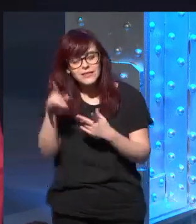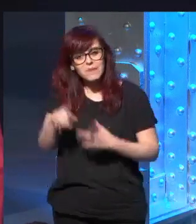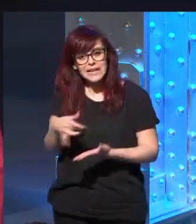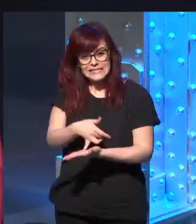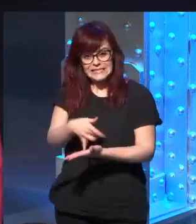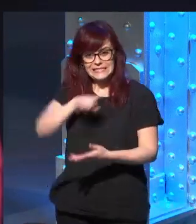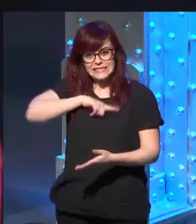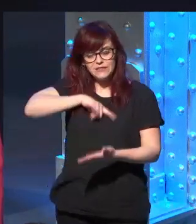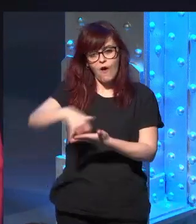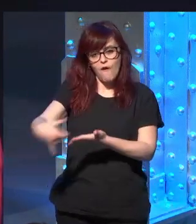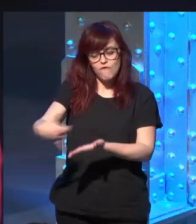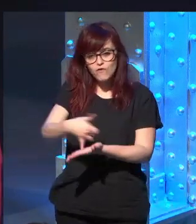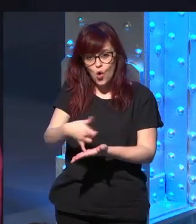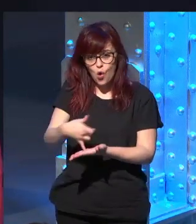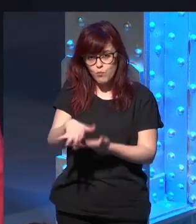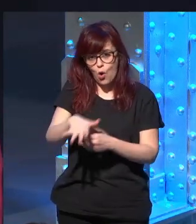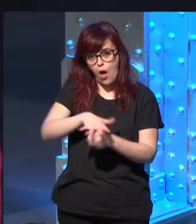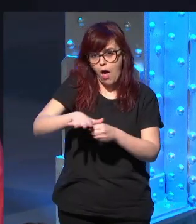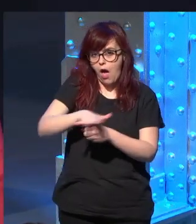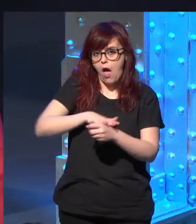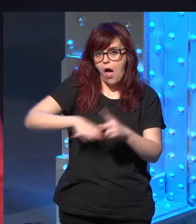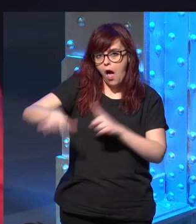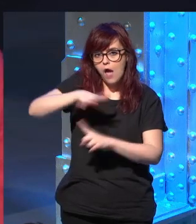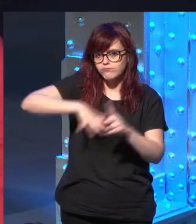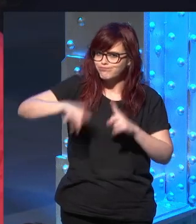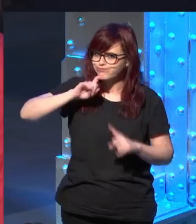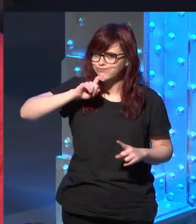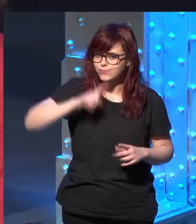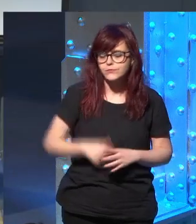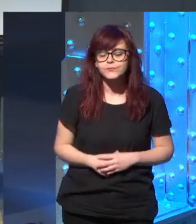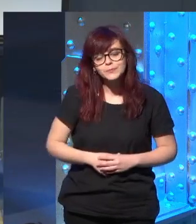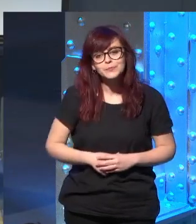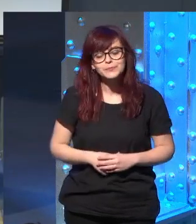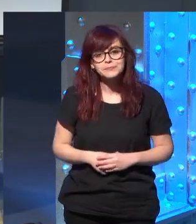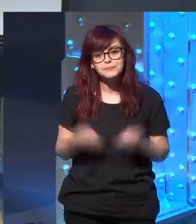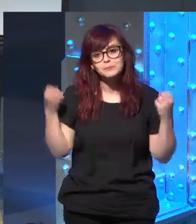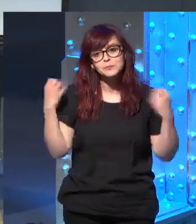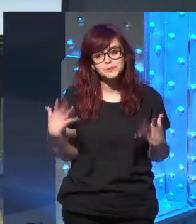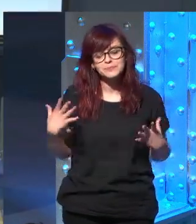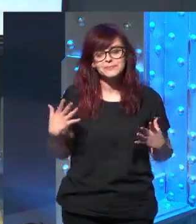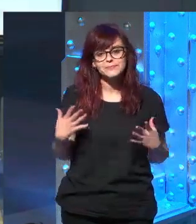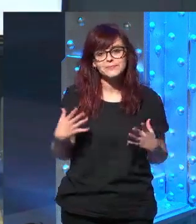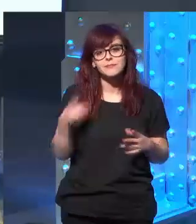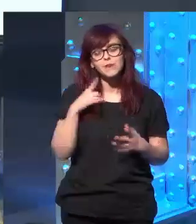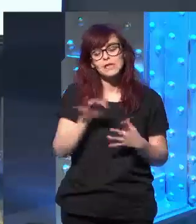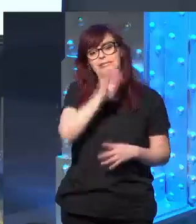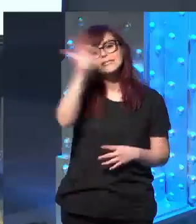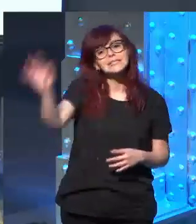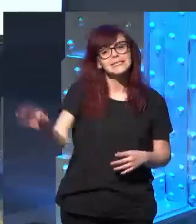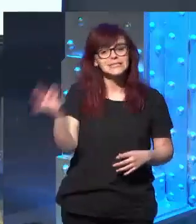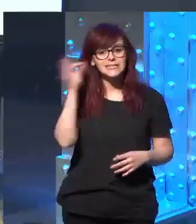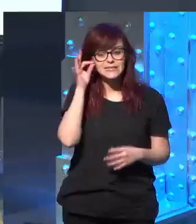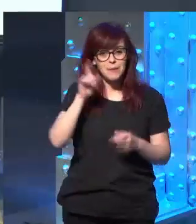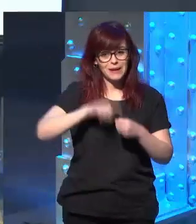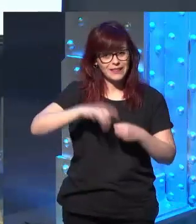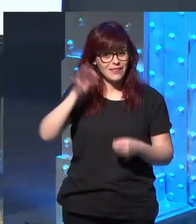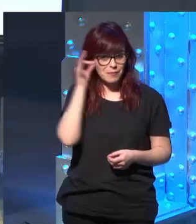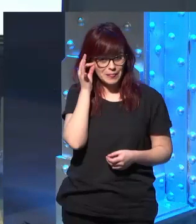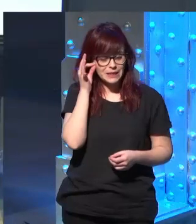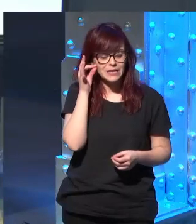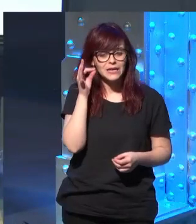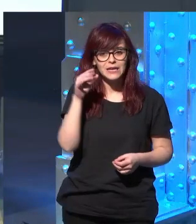fragilidad en ese contexto. Muy bien. Sí. Bueno, pues la siguiente participante